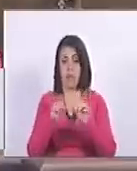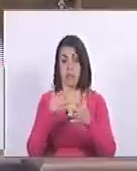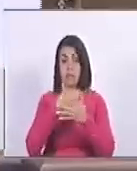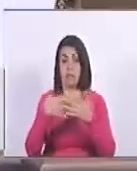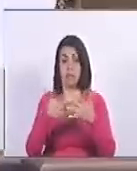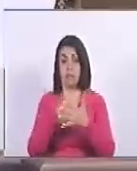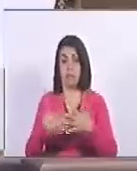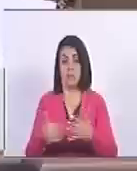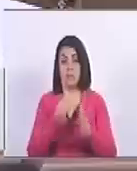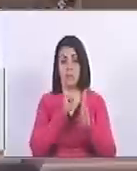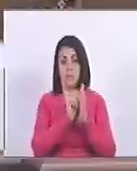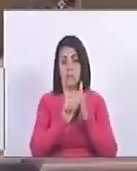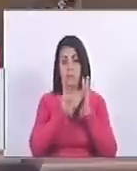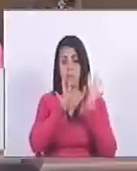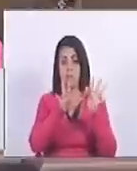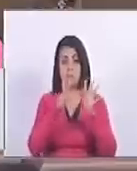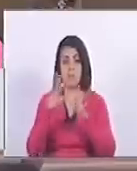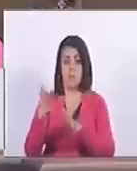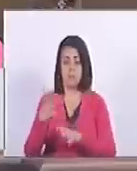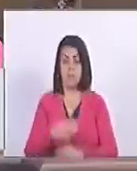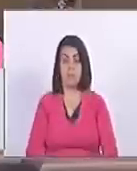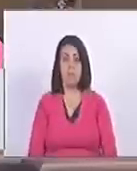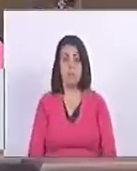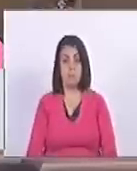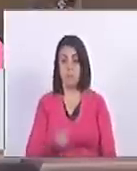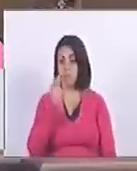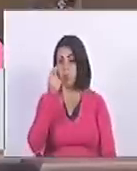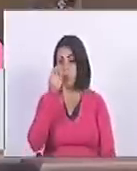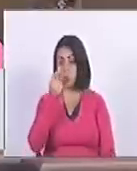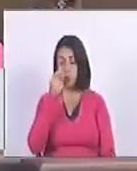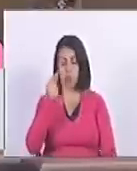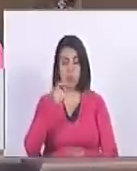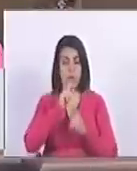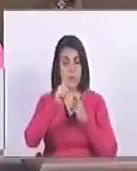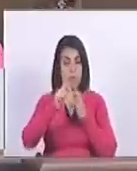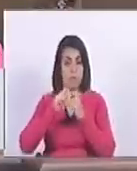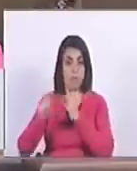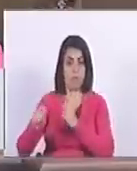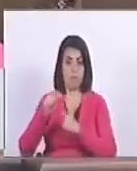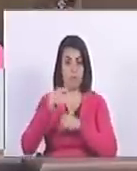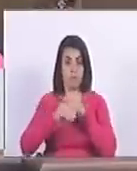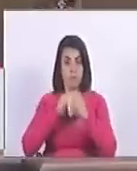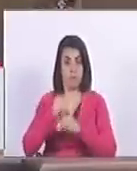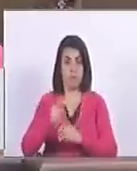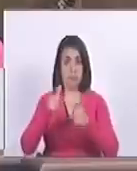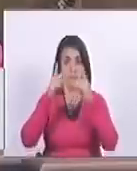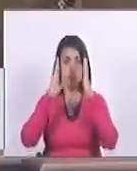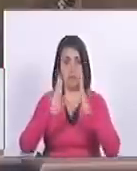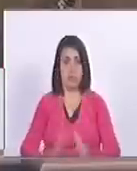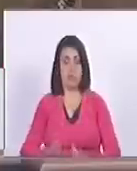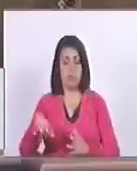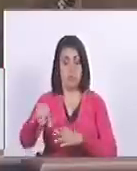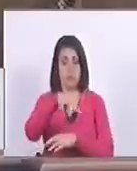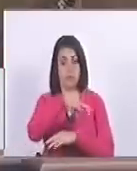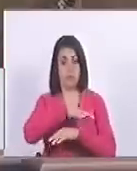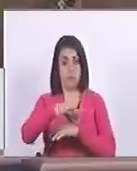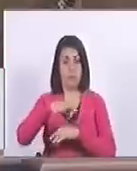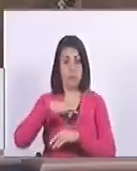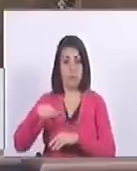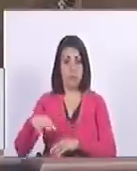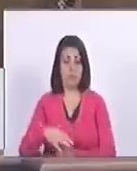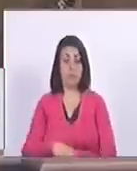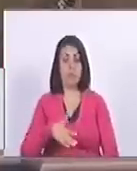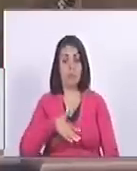en los siguientes términos. Artículo 19. En ninguno de los trámites tributarios ante autoridades estatales y